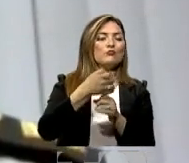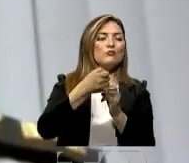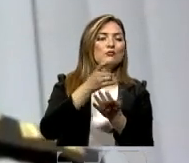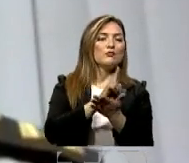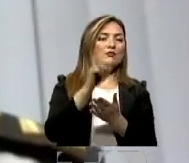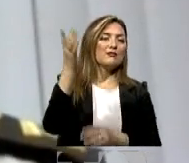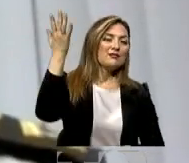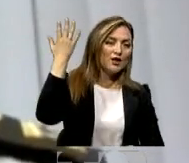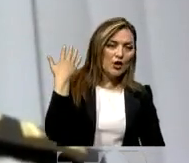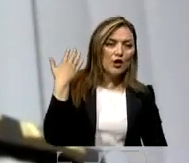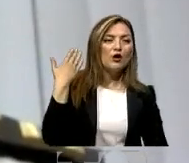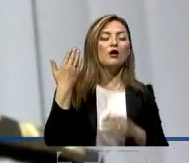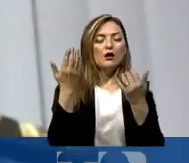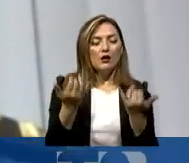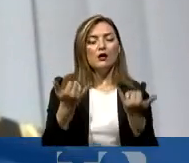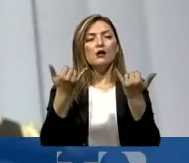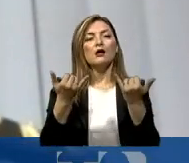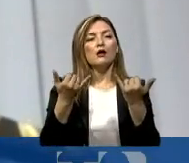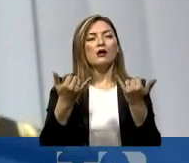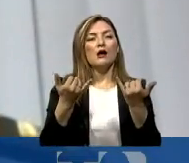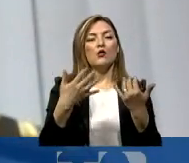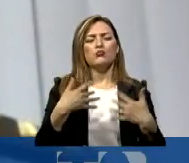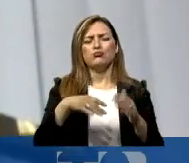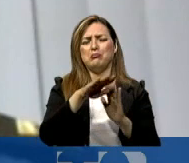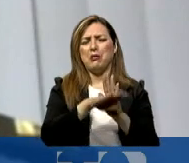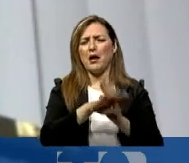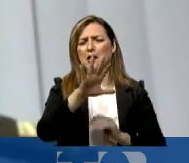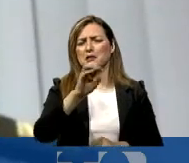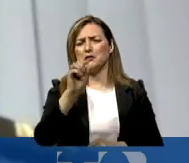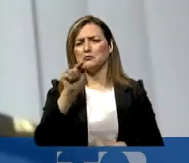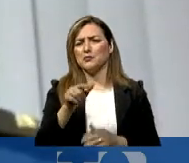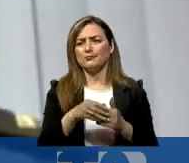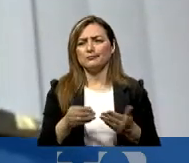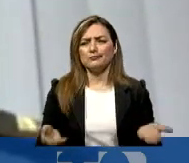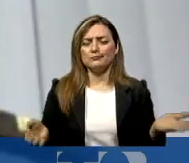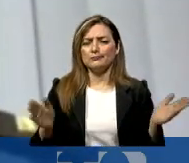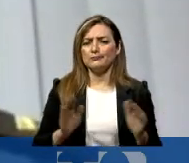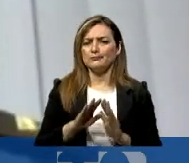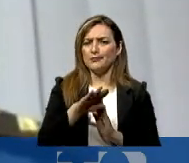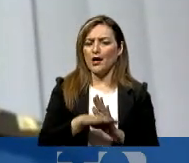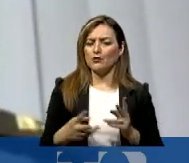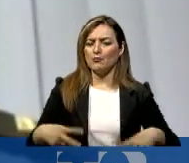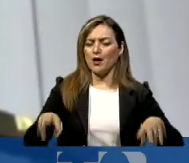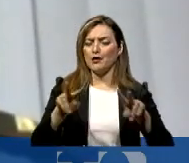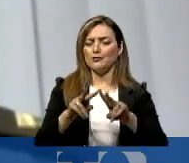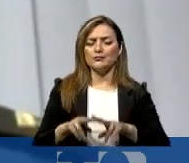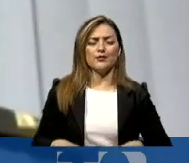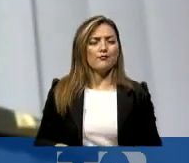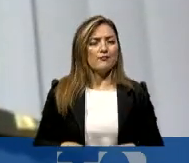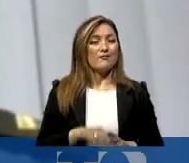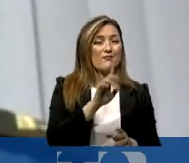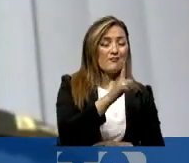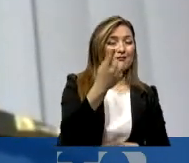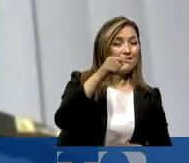del año anterior hoy nos quieren perjudicar en aproximadamente 500 mil dólares es decir bajándole el avalúo catastral de